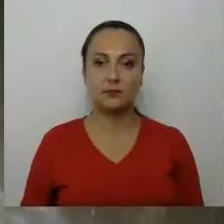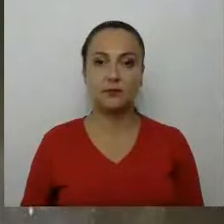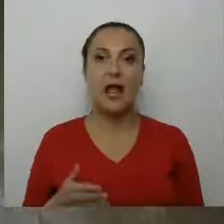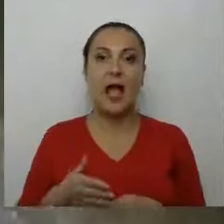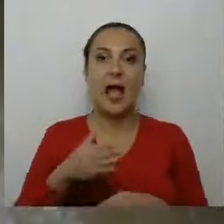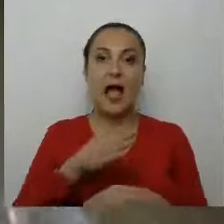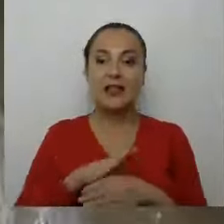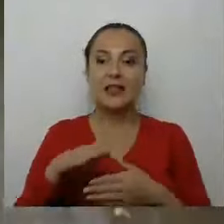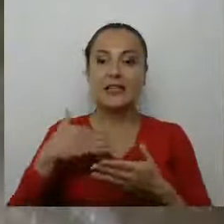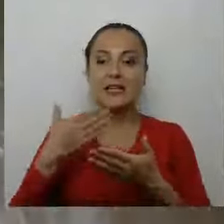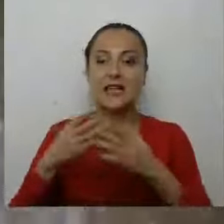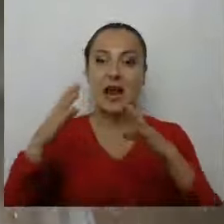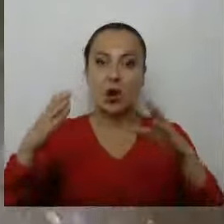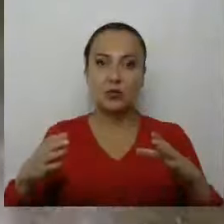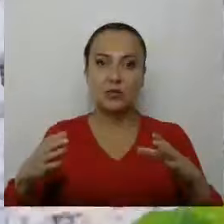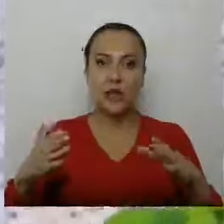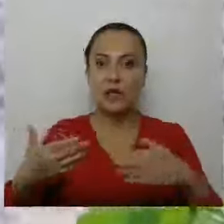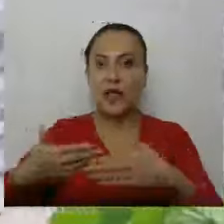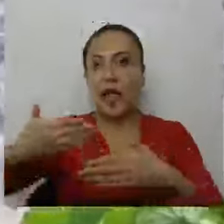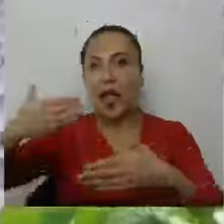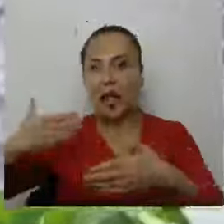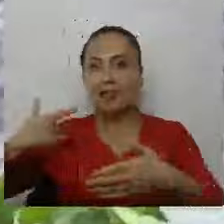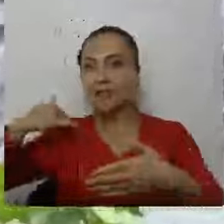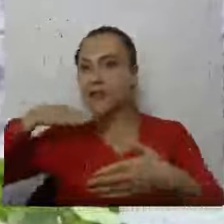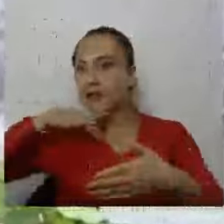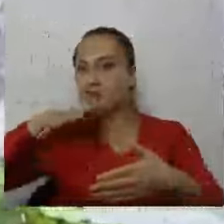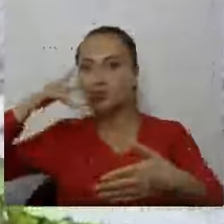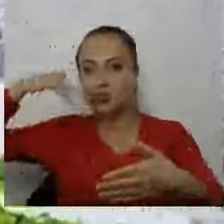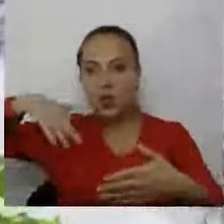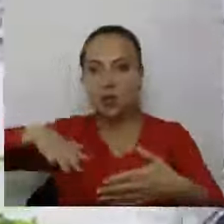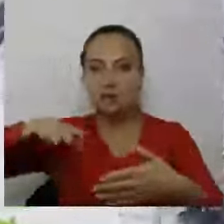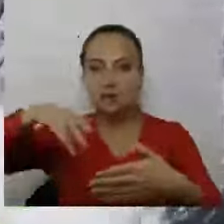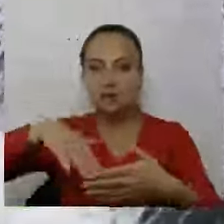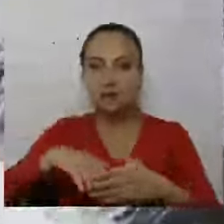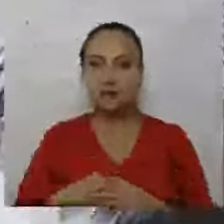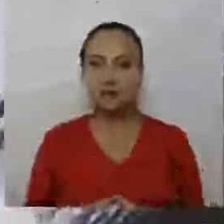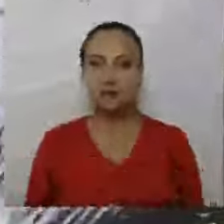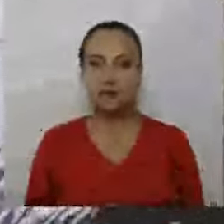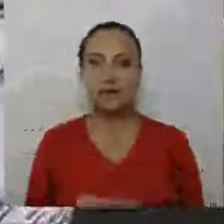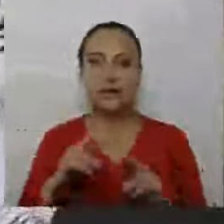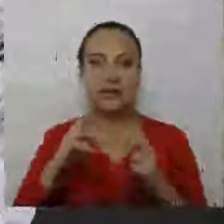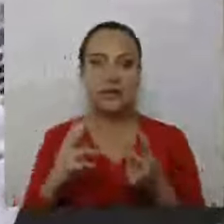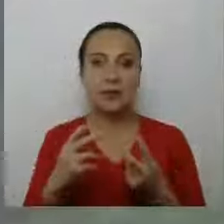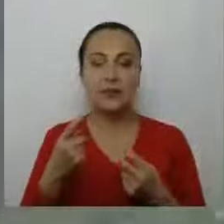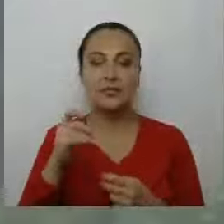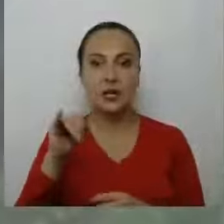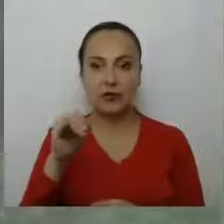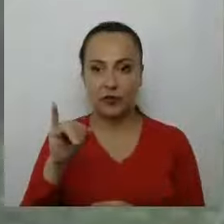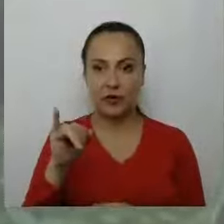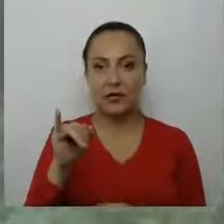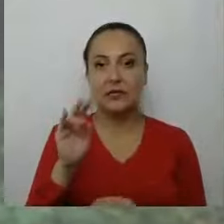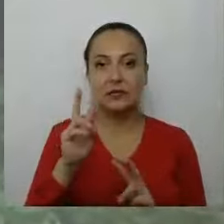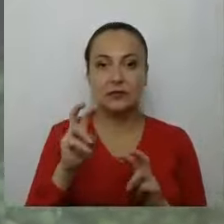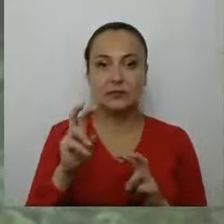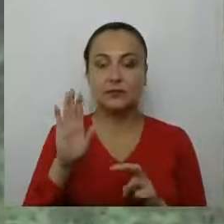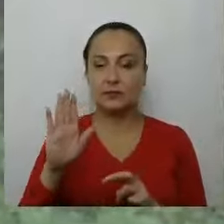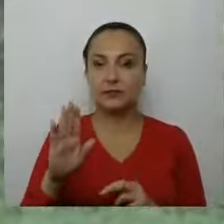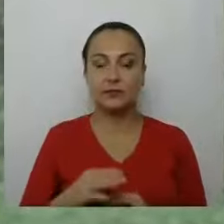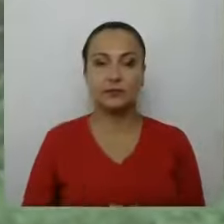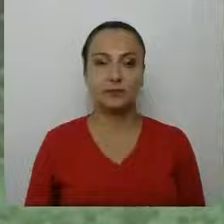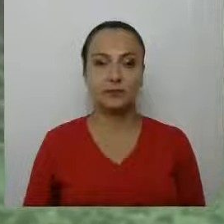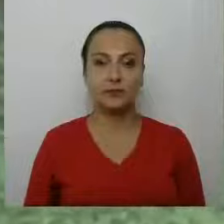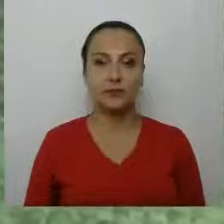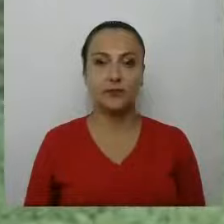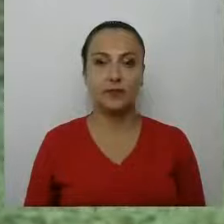tanques de acueductos y alcantarillados. Aquí el asunto es, don Jerry, y al parecer eso es lo que